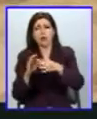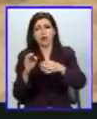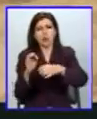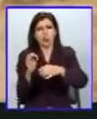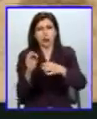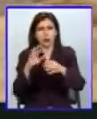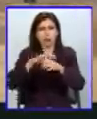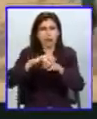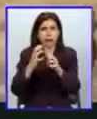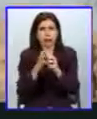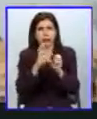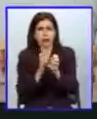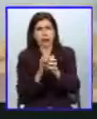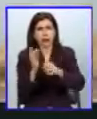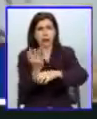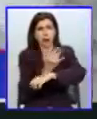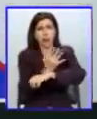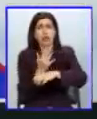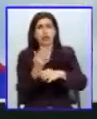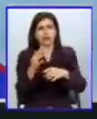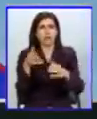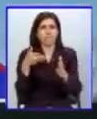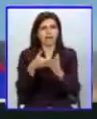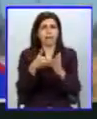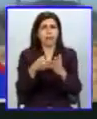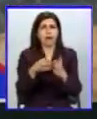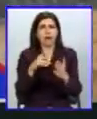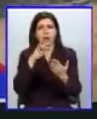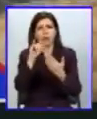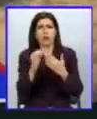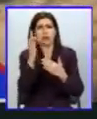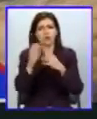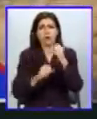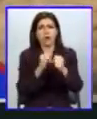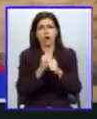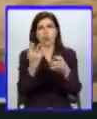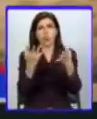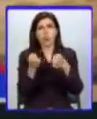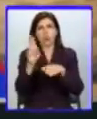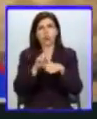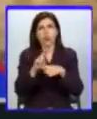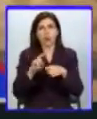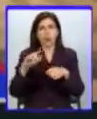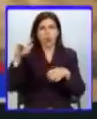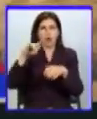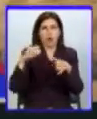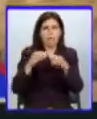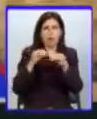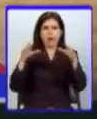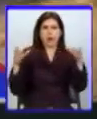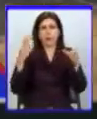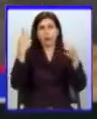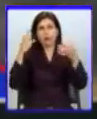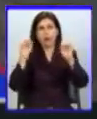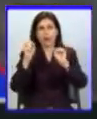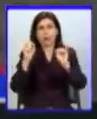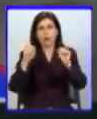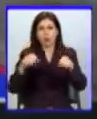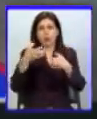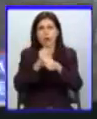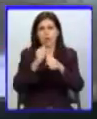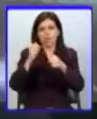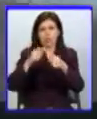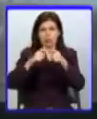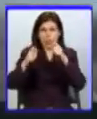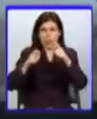afectadas para el próximo año el proyecto carta pretende utilizar un avión más grande para hacer las mediciones en el volcán turrialba el cual